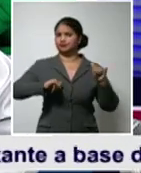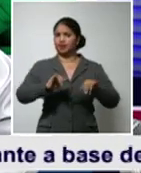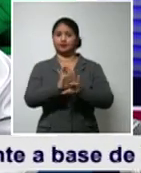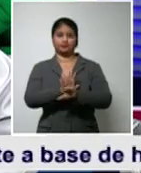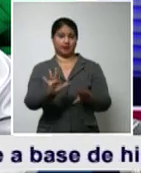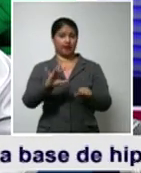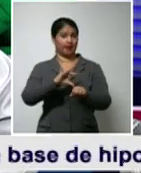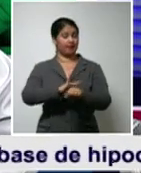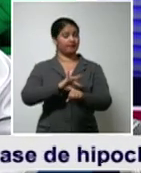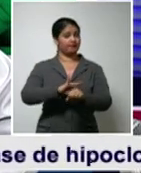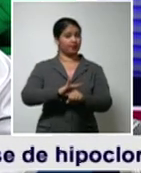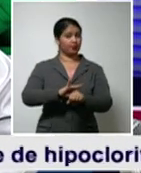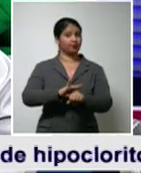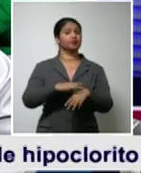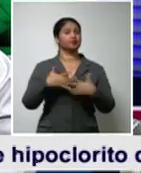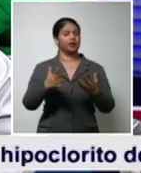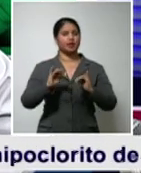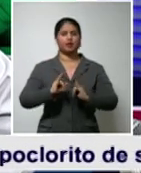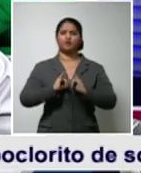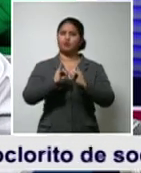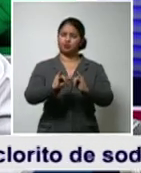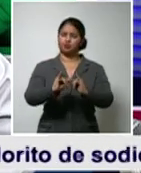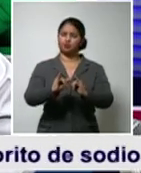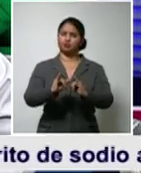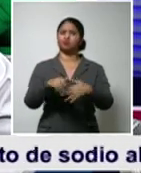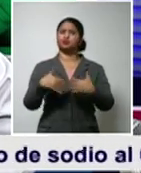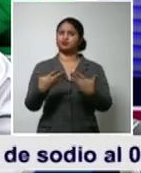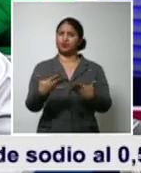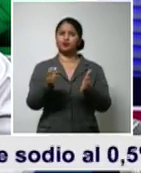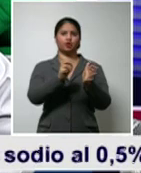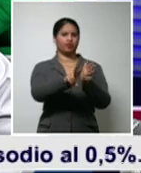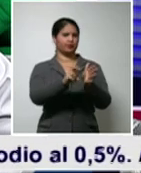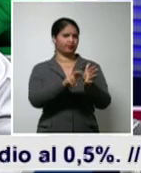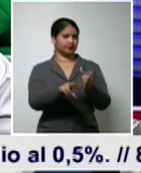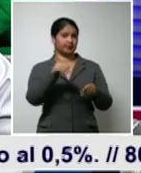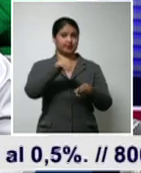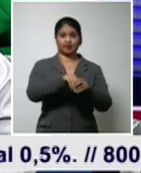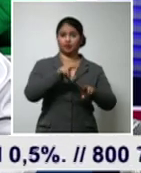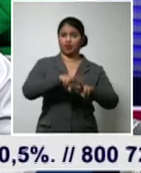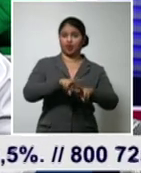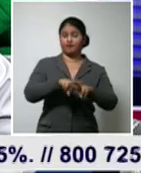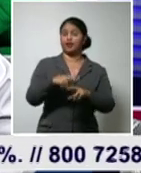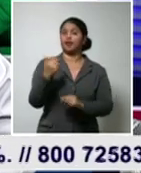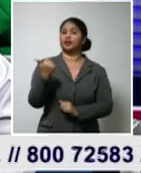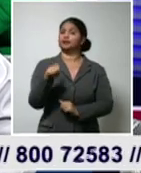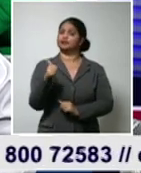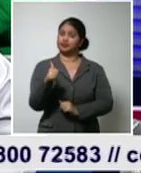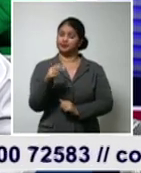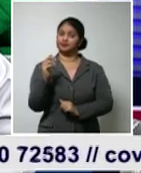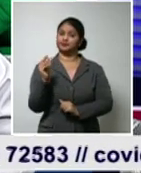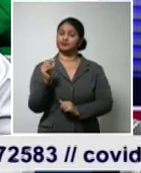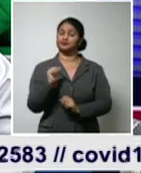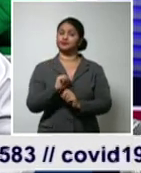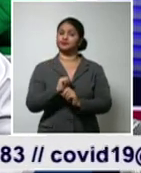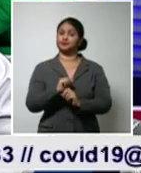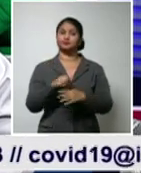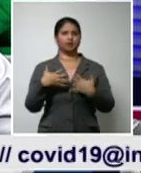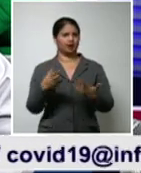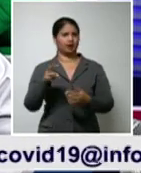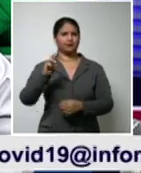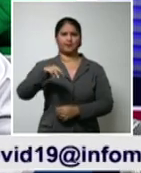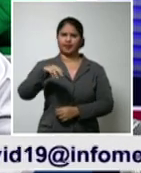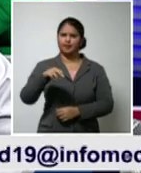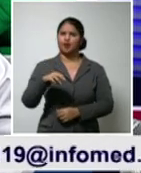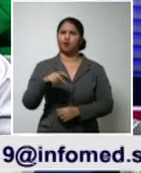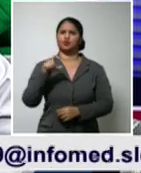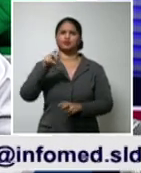país, pues son de La Habana 10, estos de La Habana son de Marianao, de Centro Habana,